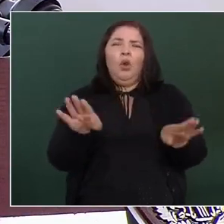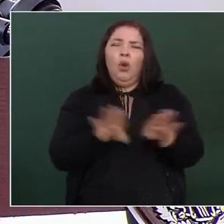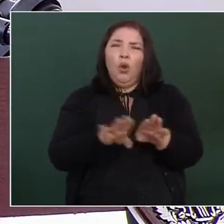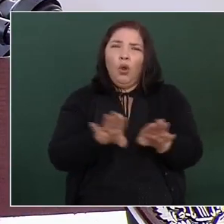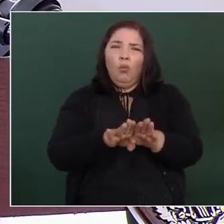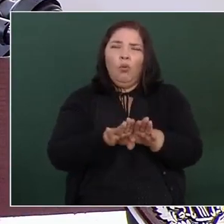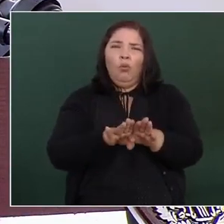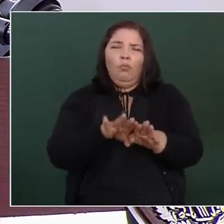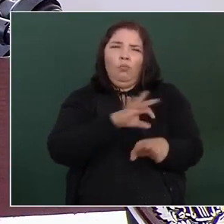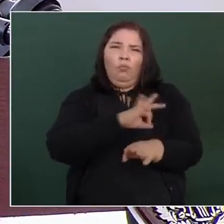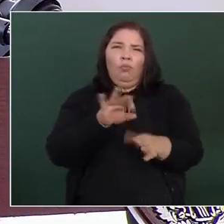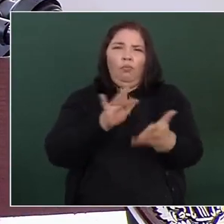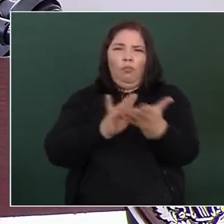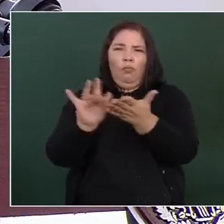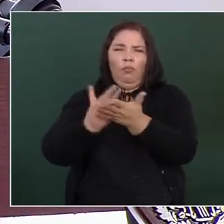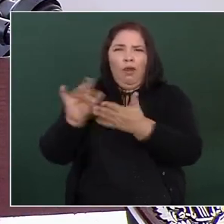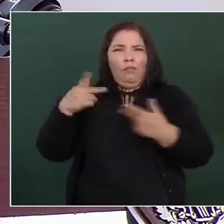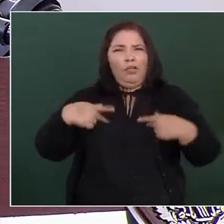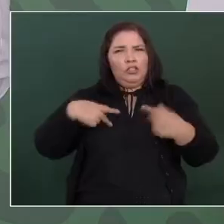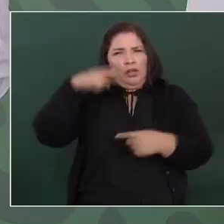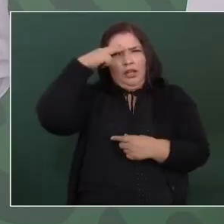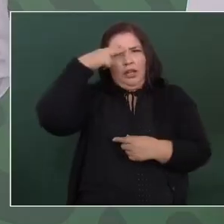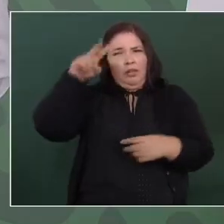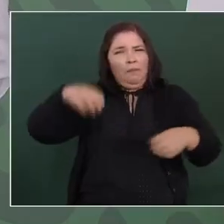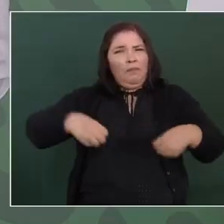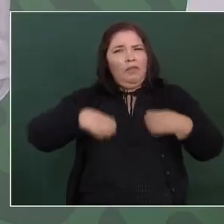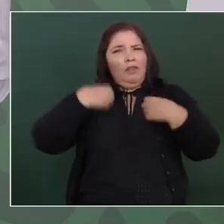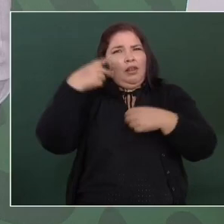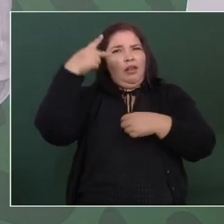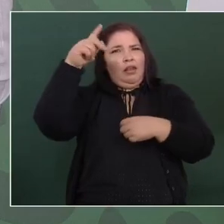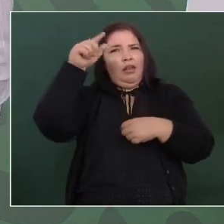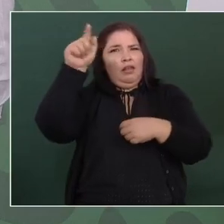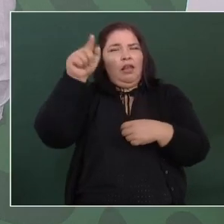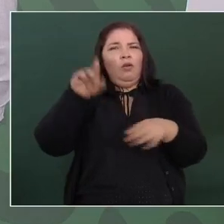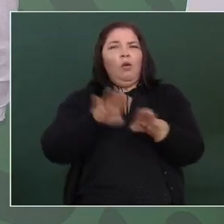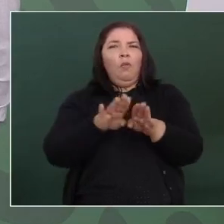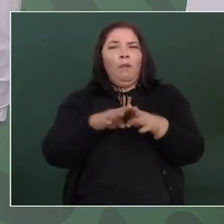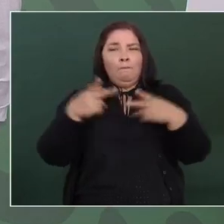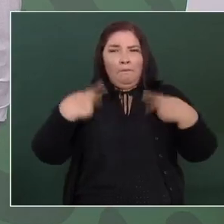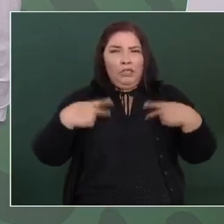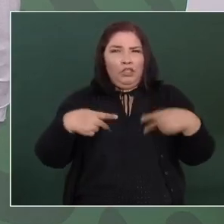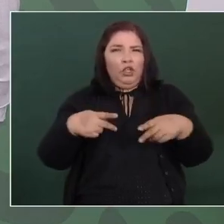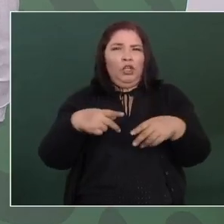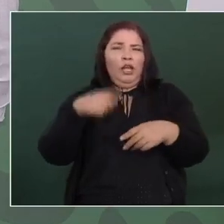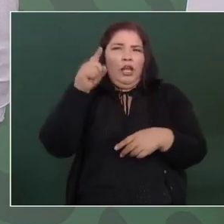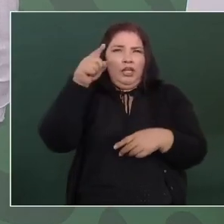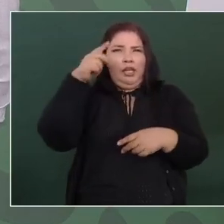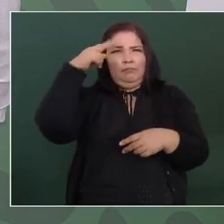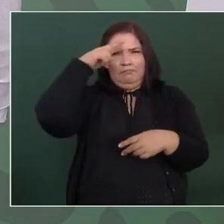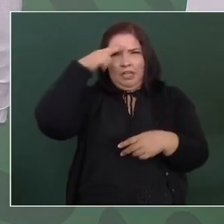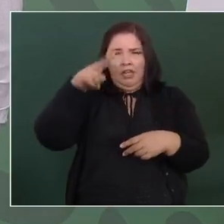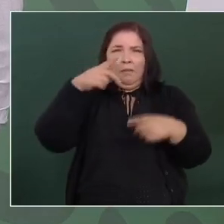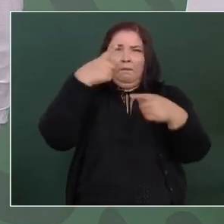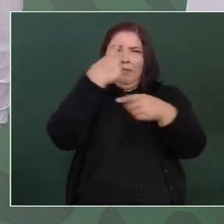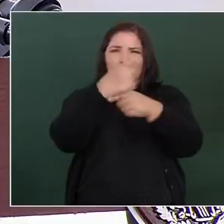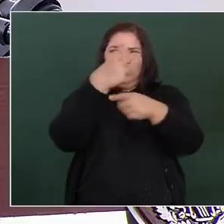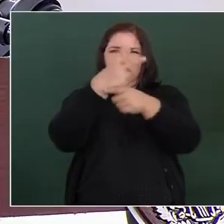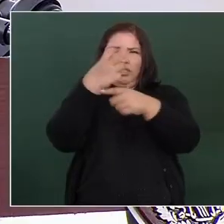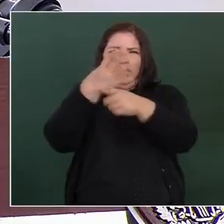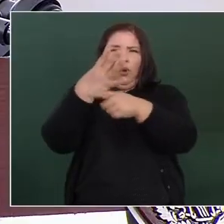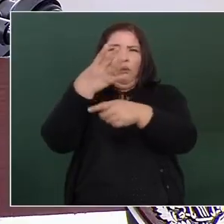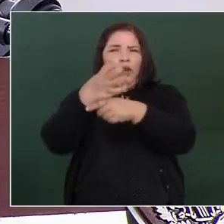podemos apoyar a los mexicanos en el exterior, es decir, tenemos mexicanos de primera, segunda, tercera, cuarta